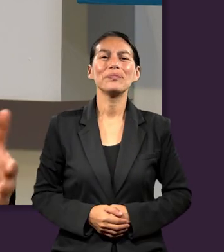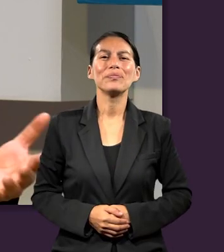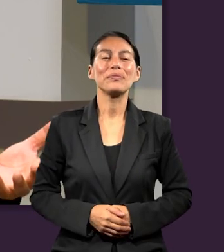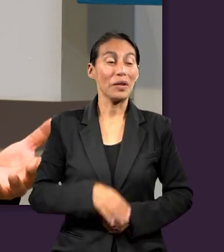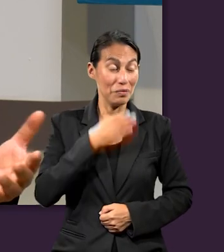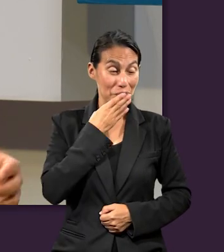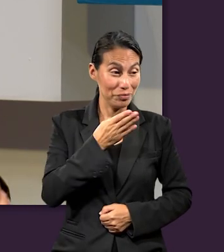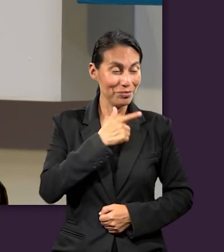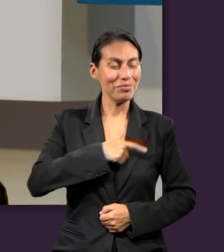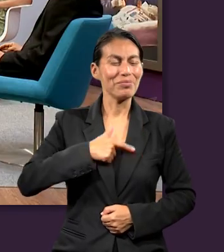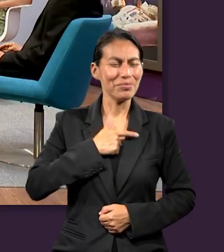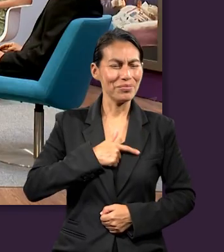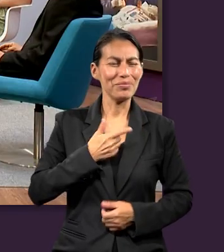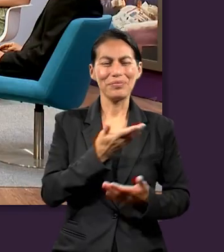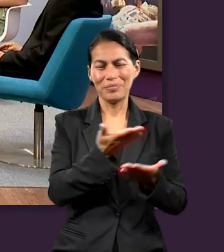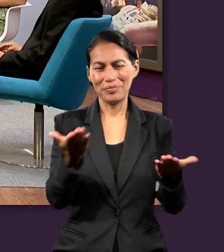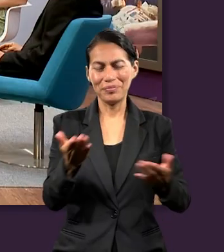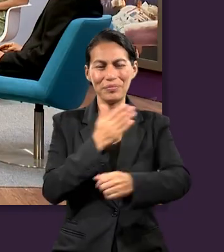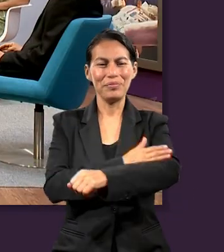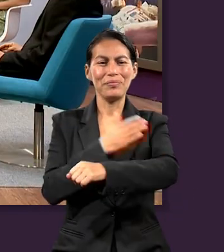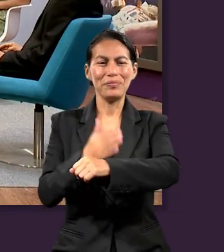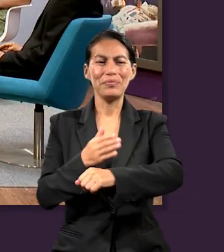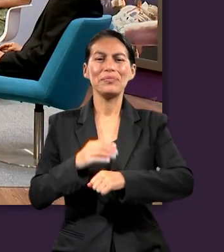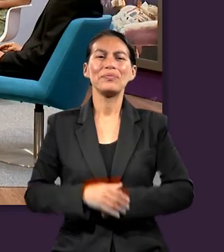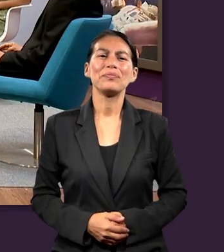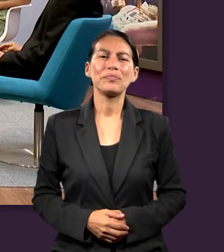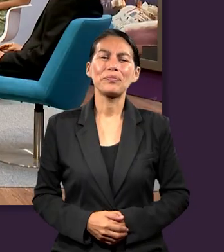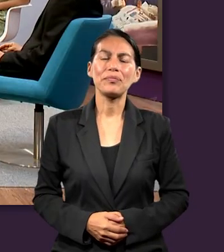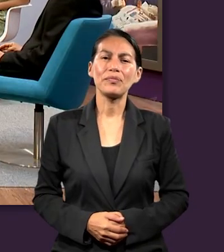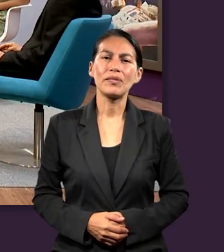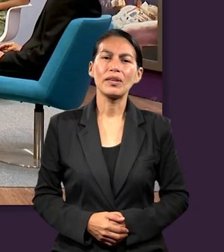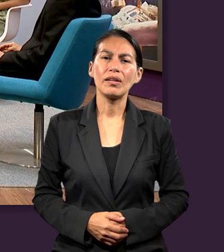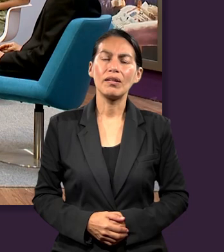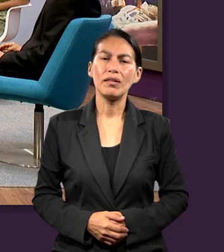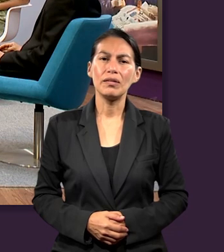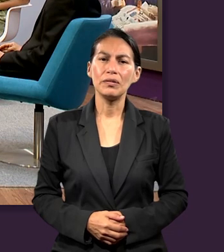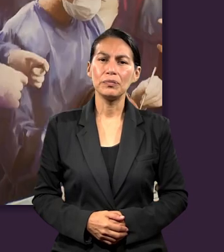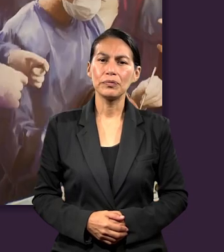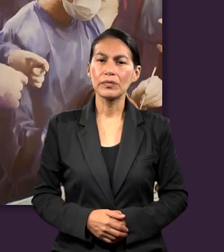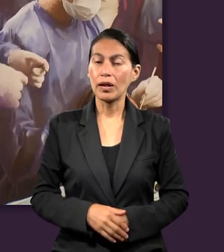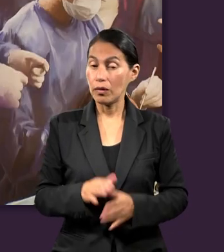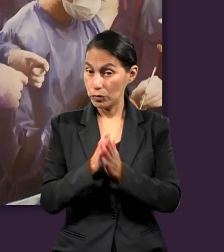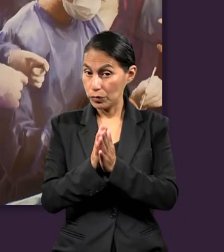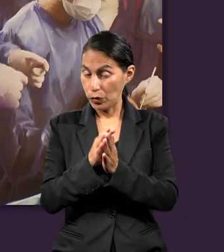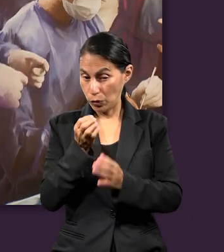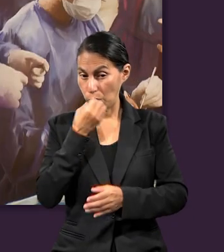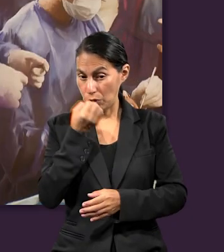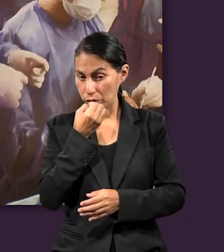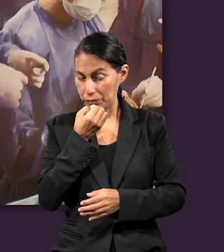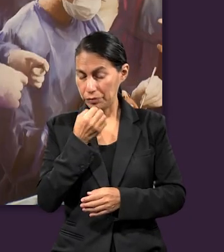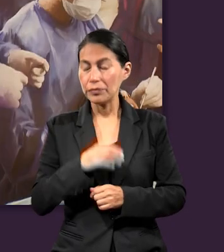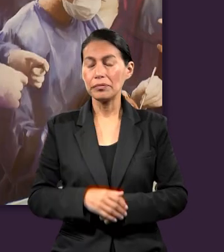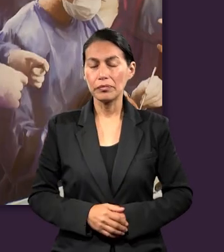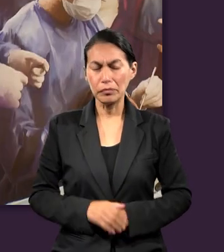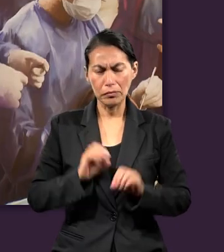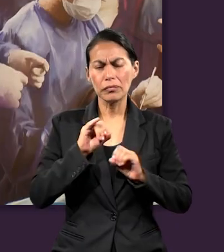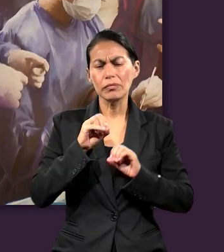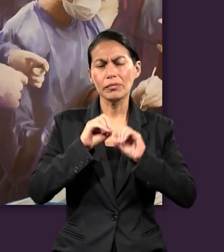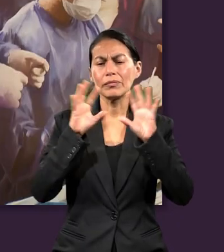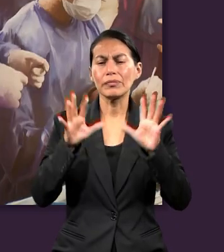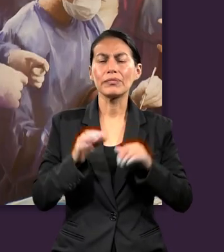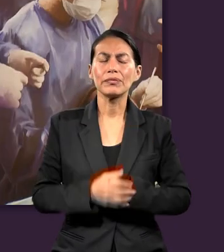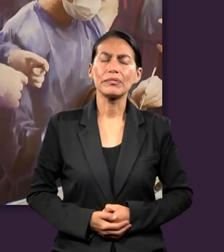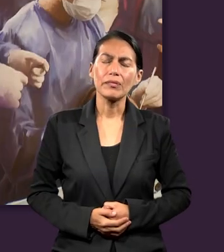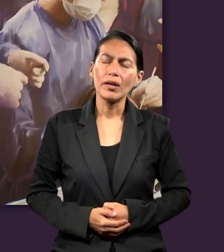ayudarnos con la oración para comenzar este repaso Claro que sí vamos a hablar nuestro Dios que estás en los cielos te damos Muchas gracias Dios